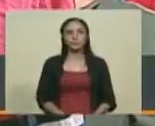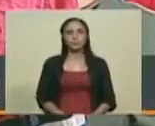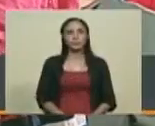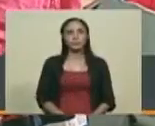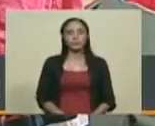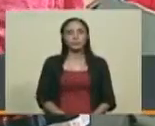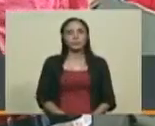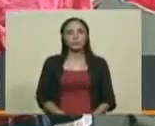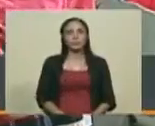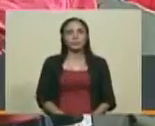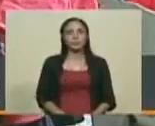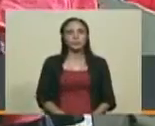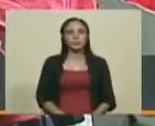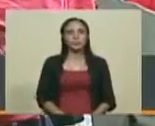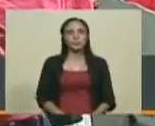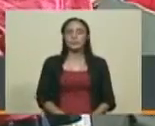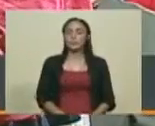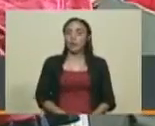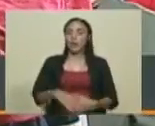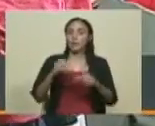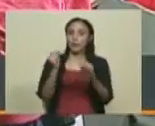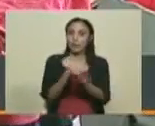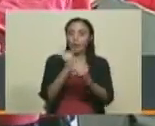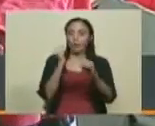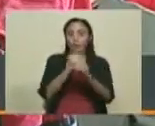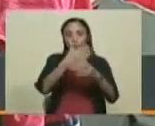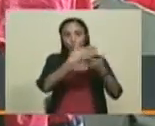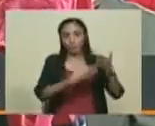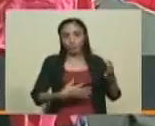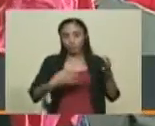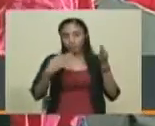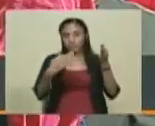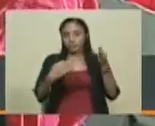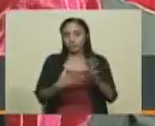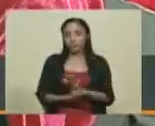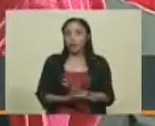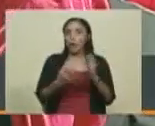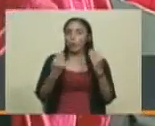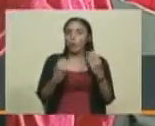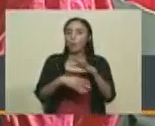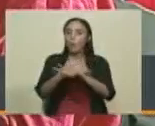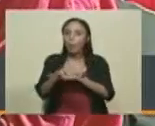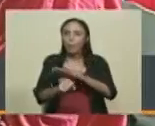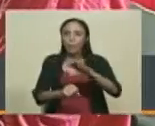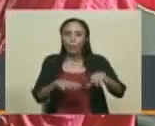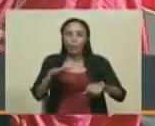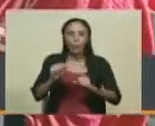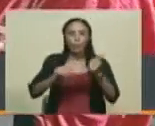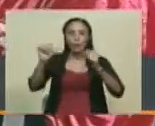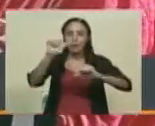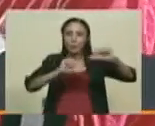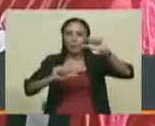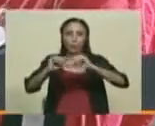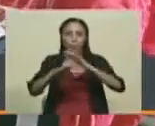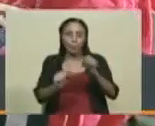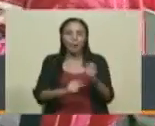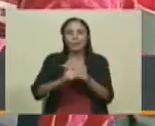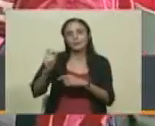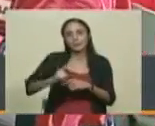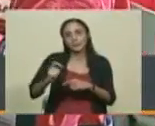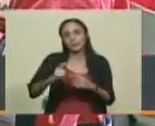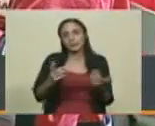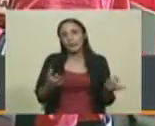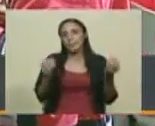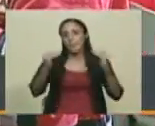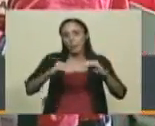allí una línea de acción transversal para la adquisición de productos químicos que son necesarios en toda la cadena